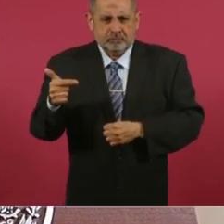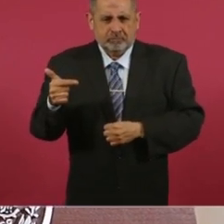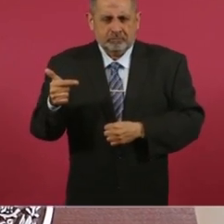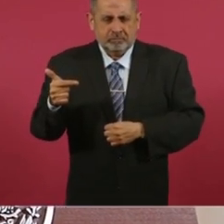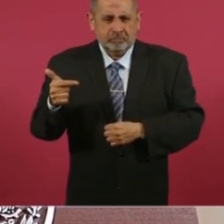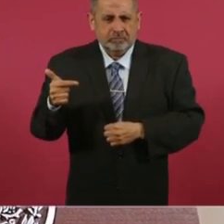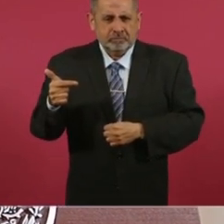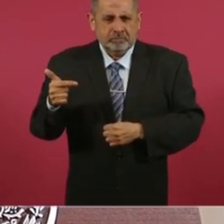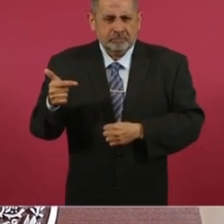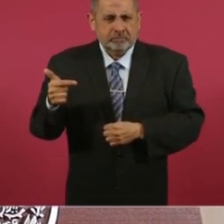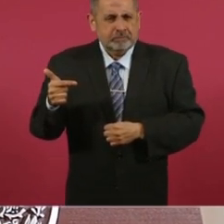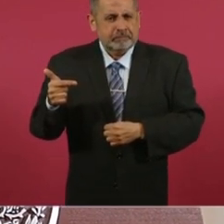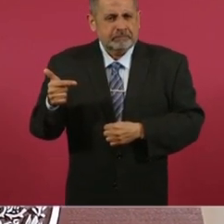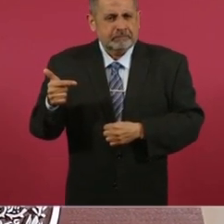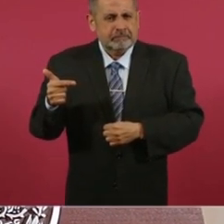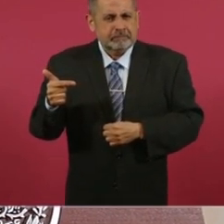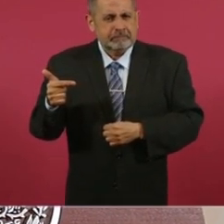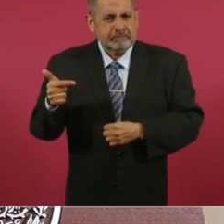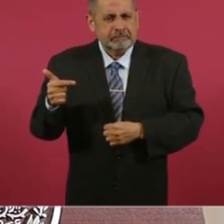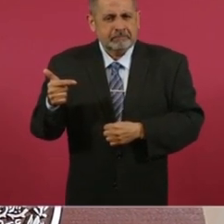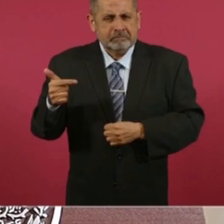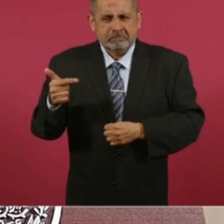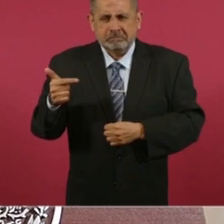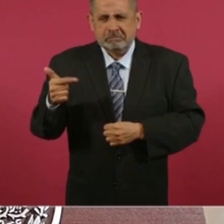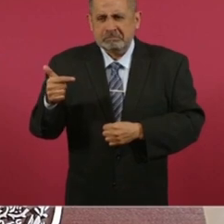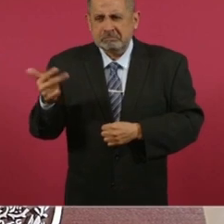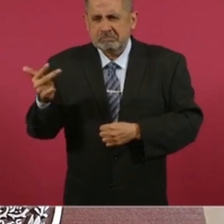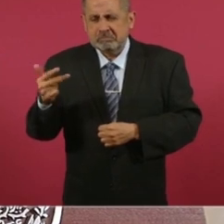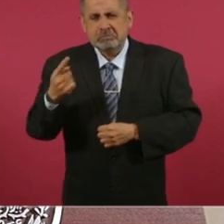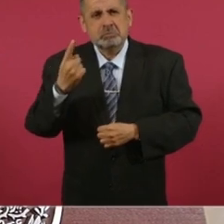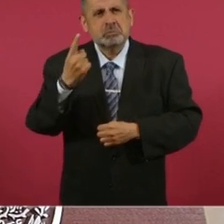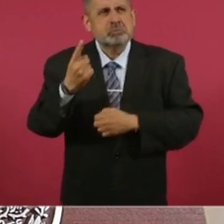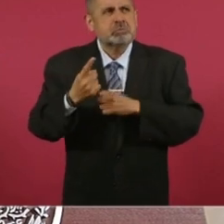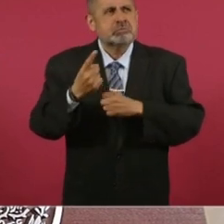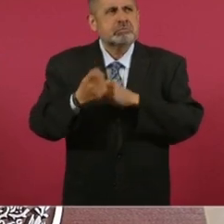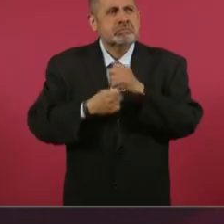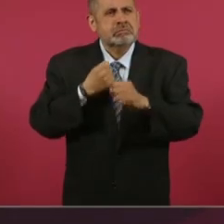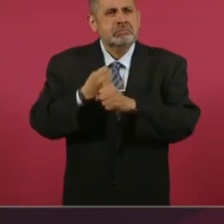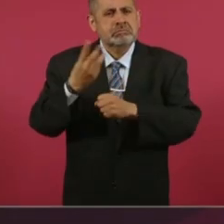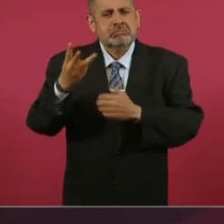como un año, tres meses.